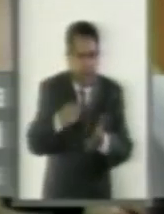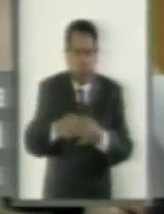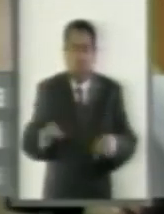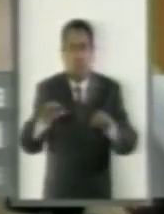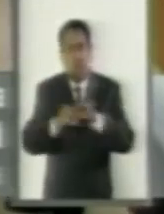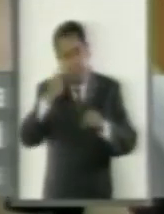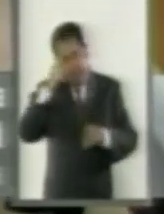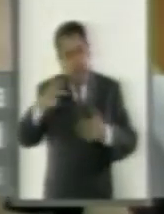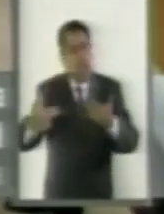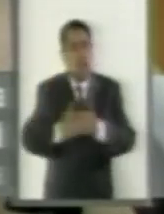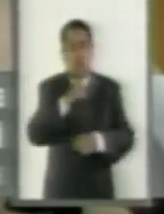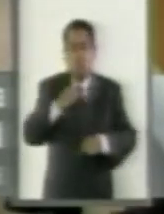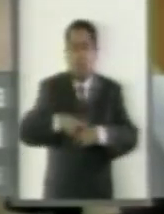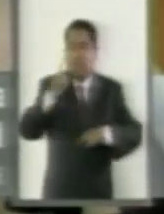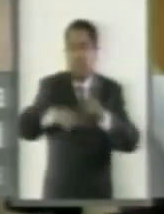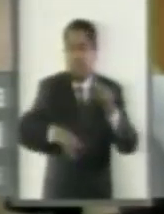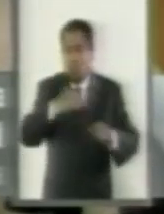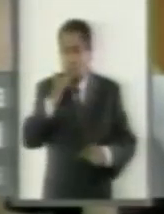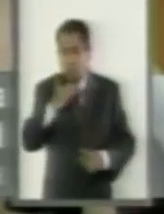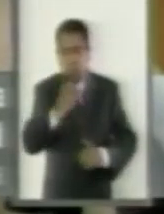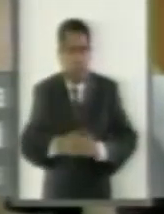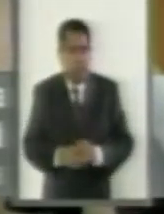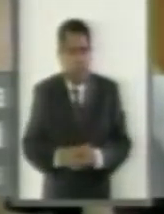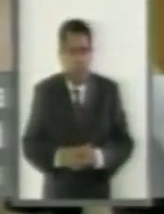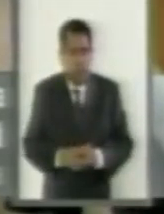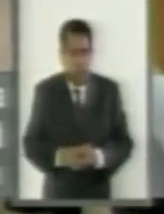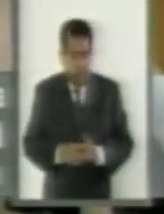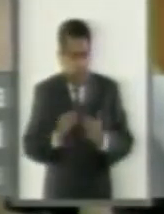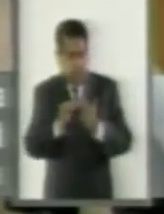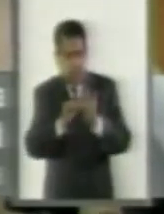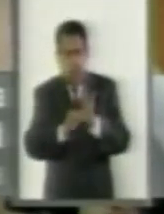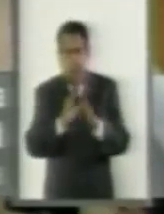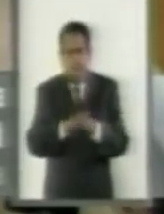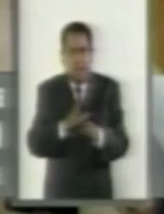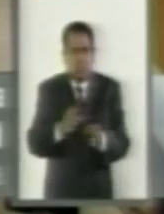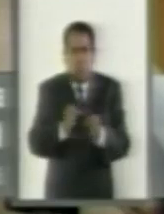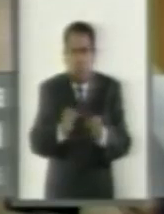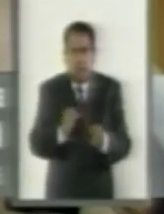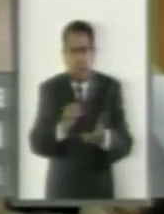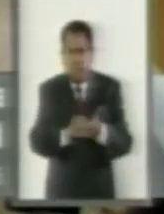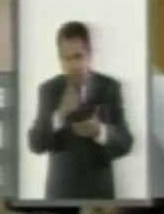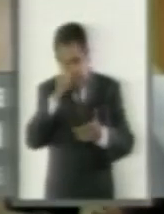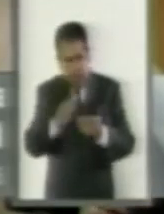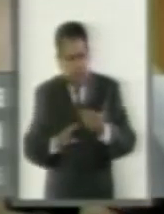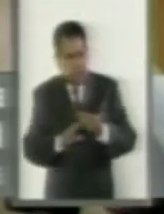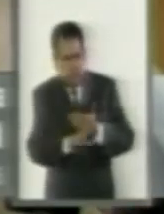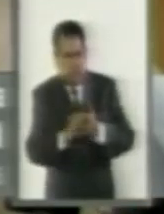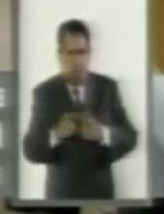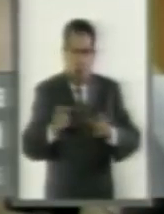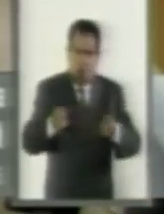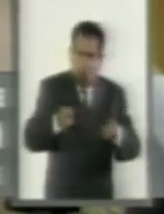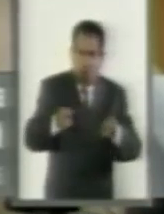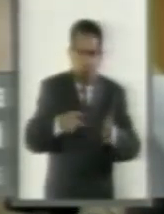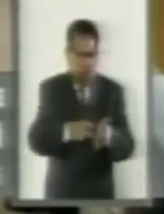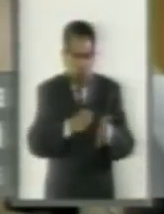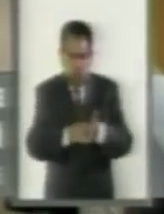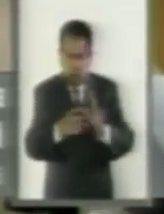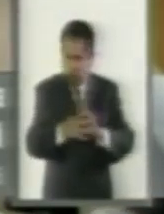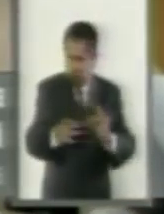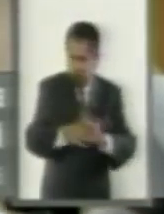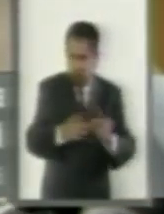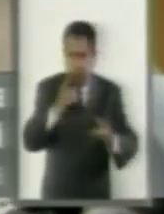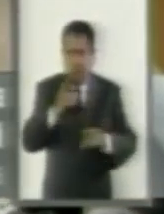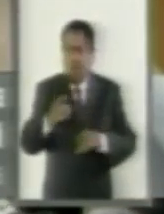Sistema Nacional Anticorrupción. Tendrá atribuciones más sólidas para prevenir, corregir, disuadir